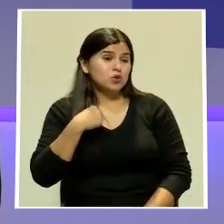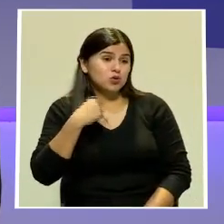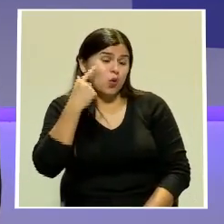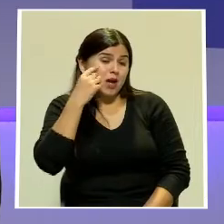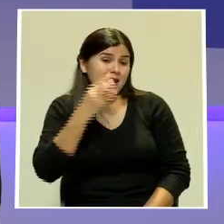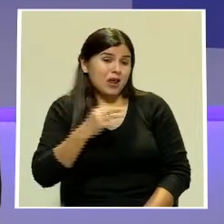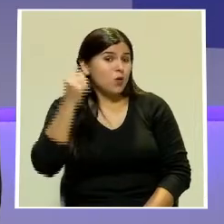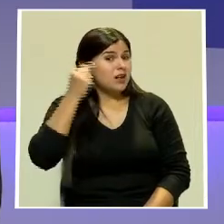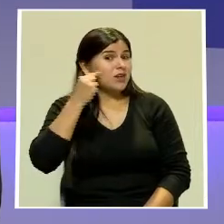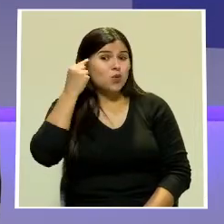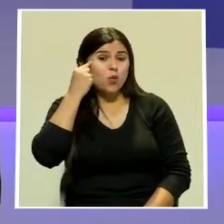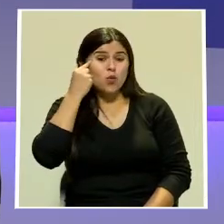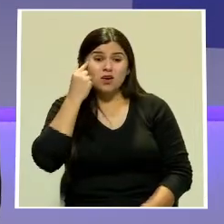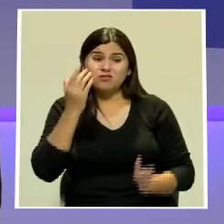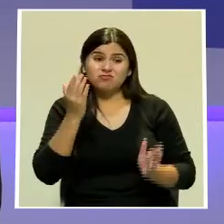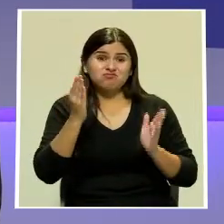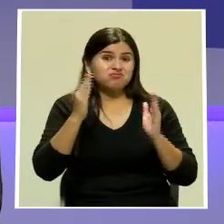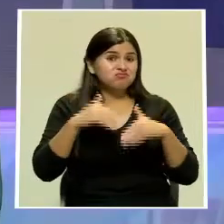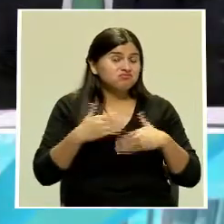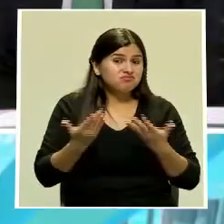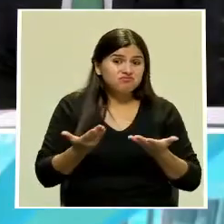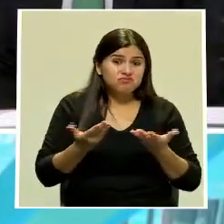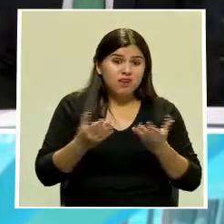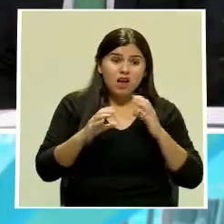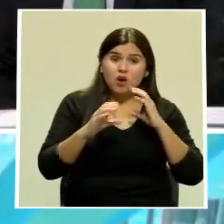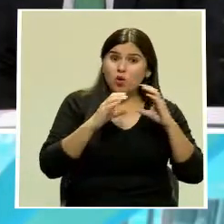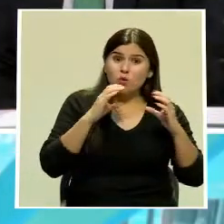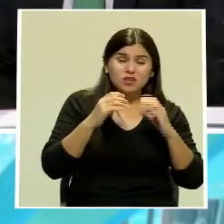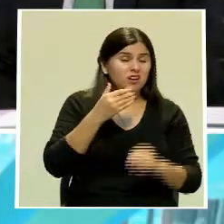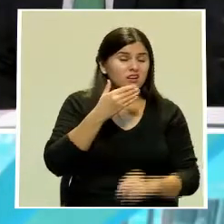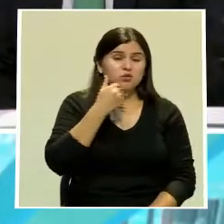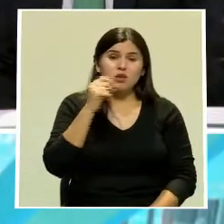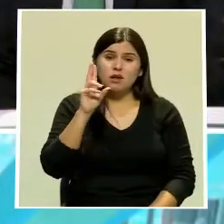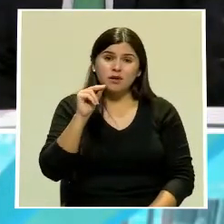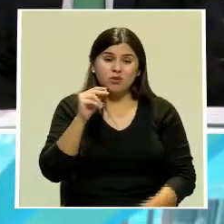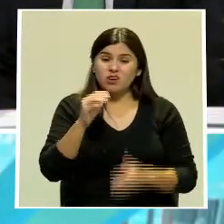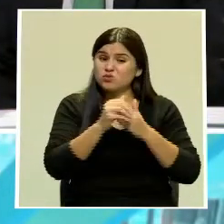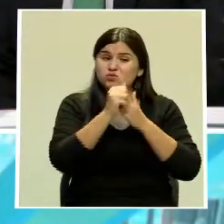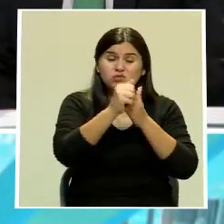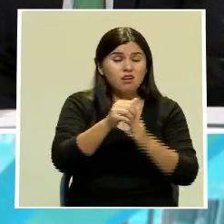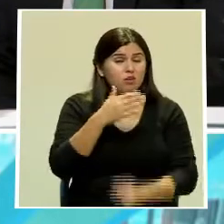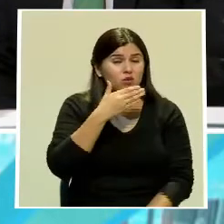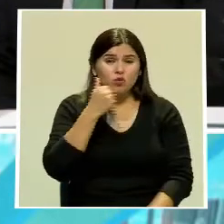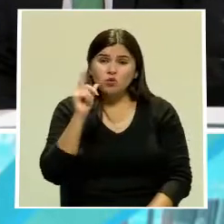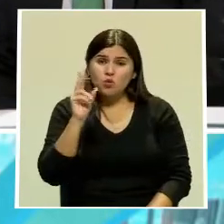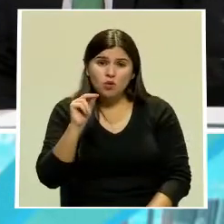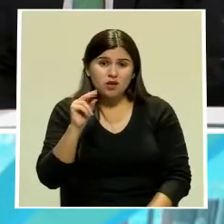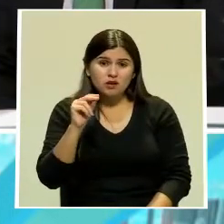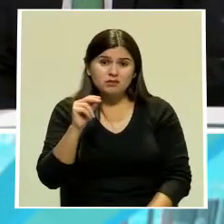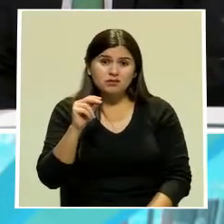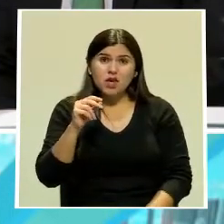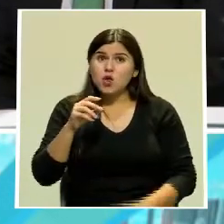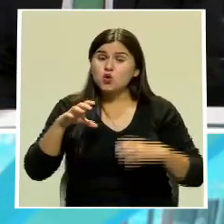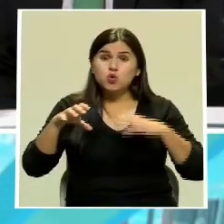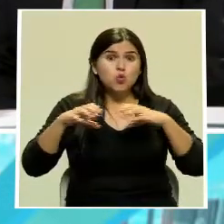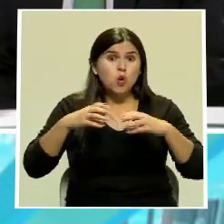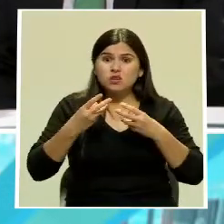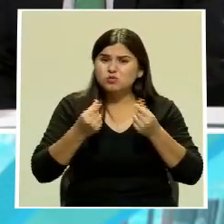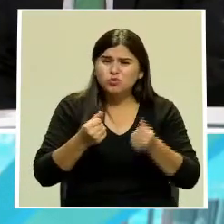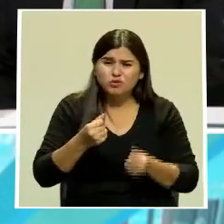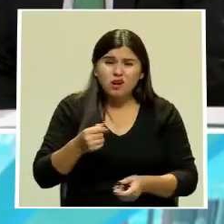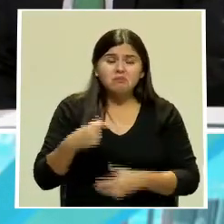en su labor, digamos, de comunicación, en su liderazgo. Me parece que no actuó rápido. Me parece